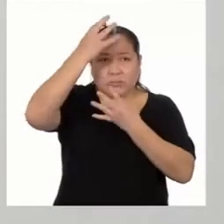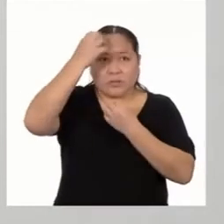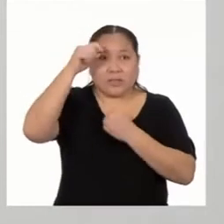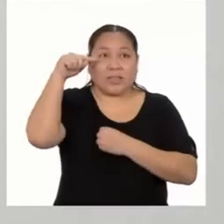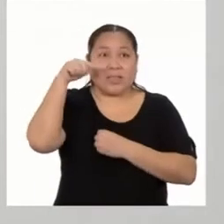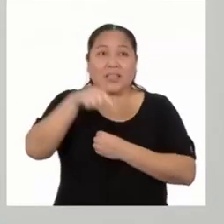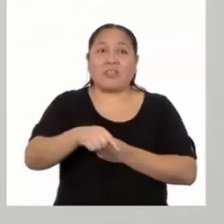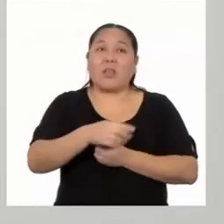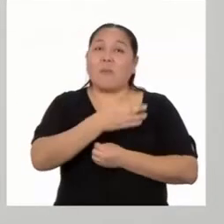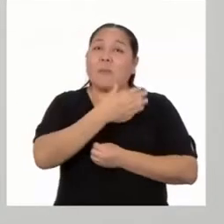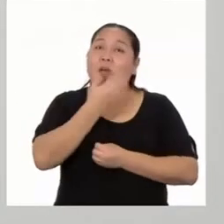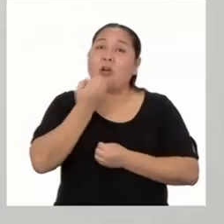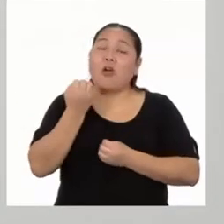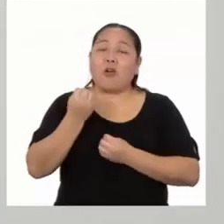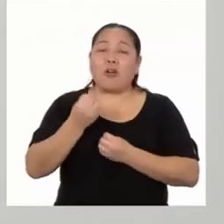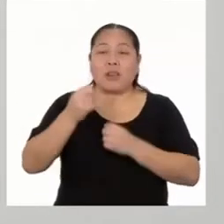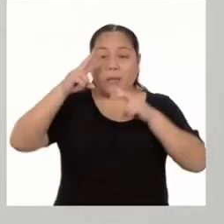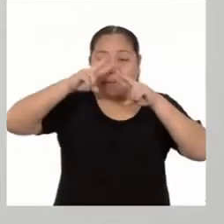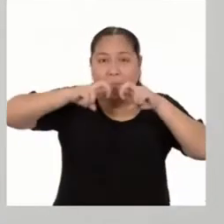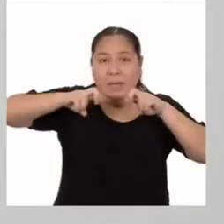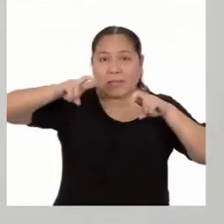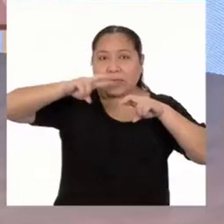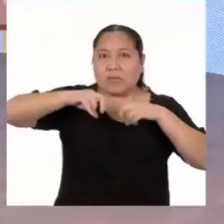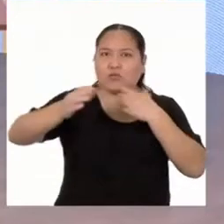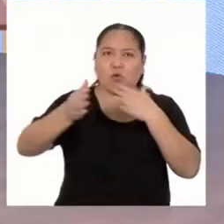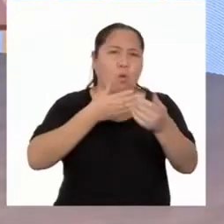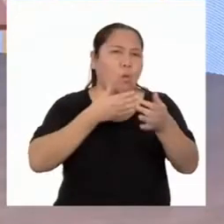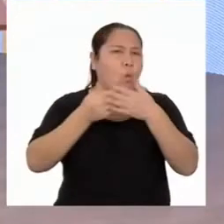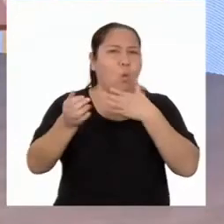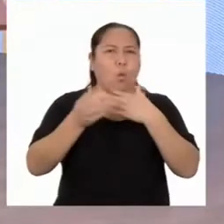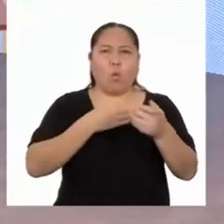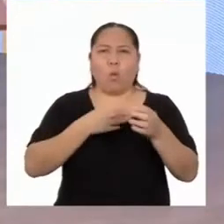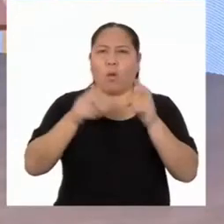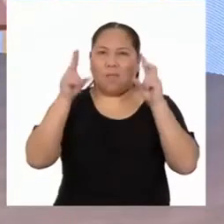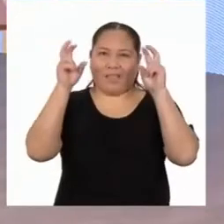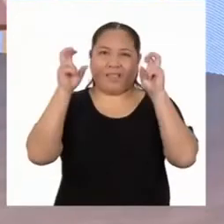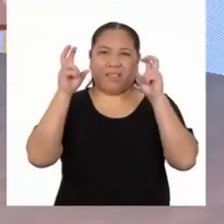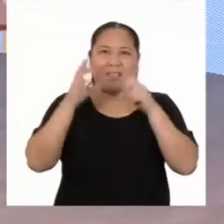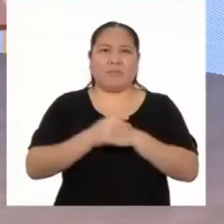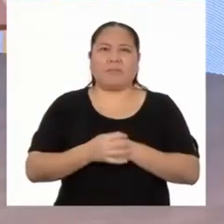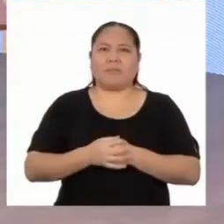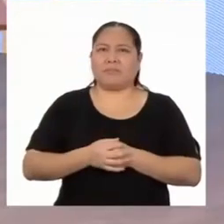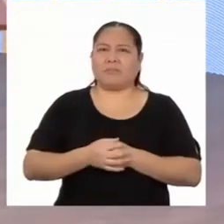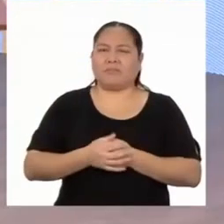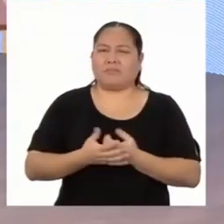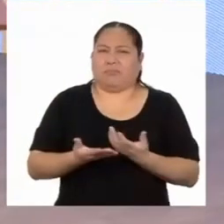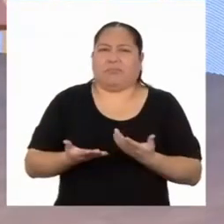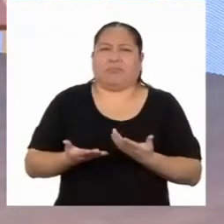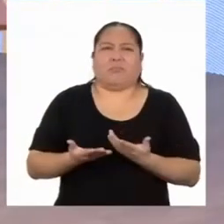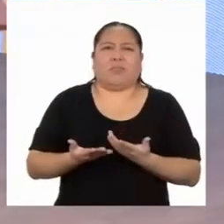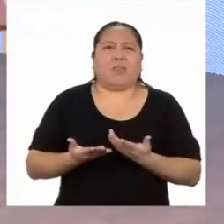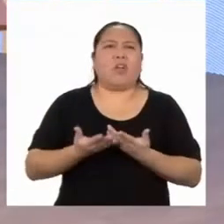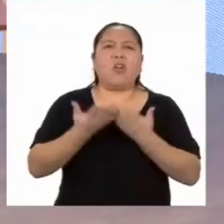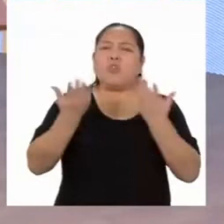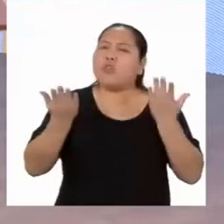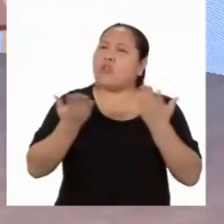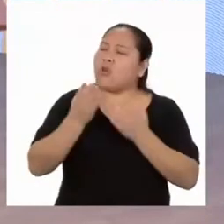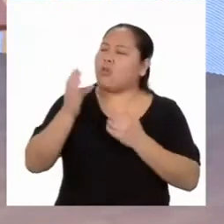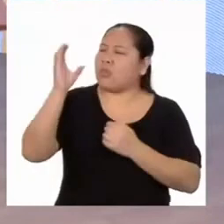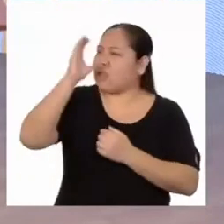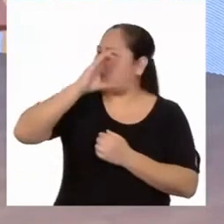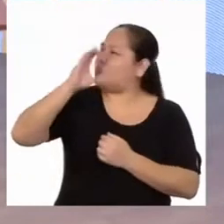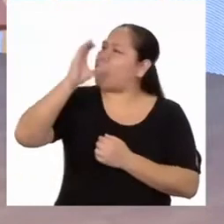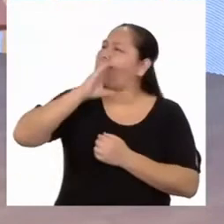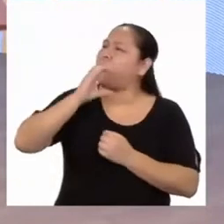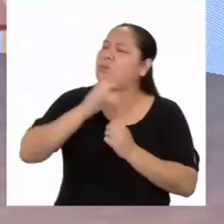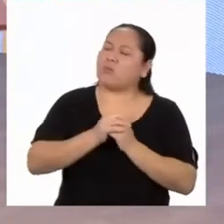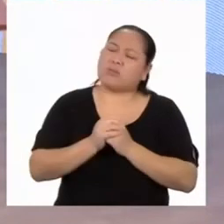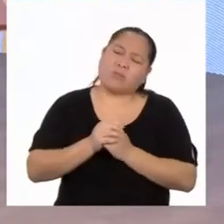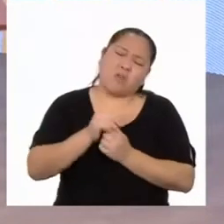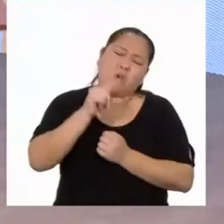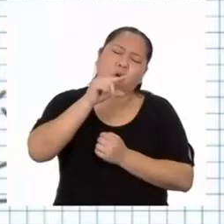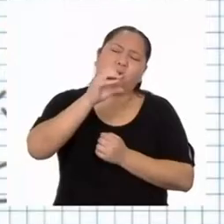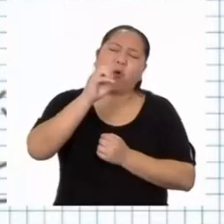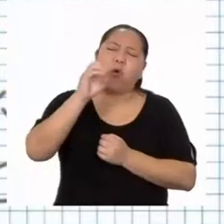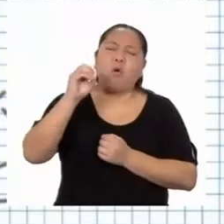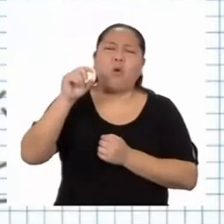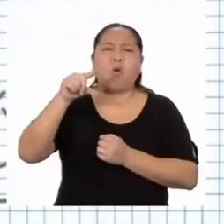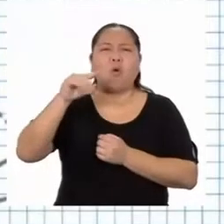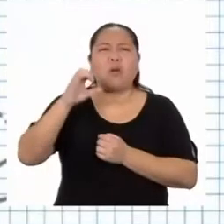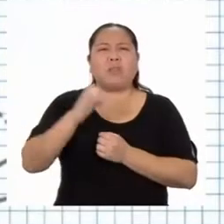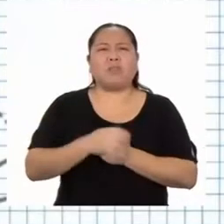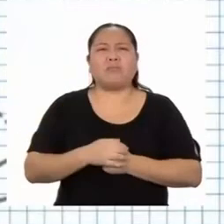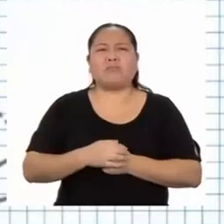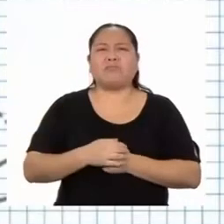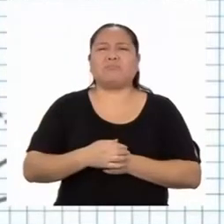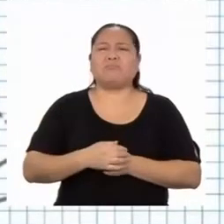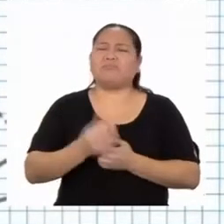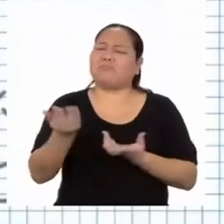buena investigación acerca de cualquier tema. Entonces, ¿dónde busco? Google, me has fallado.